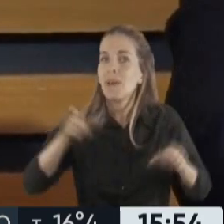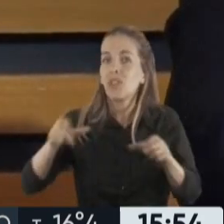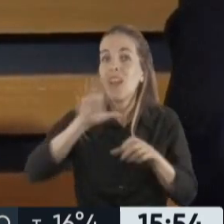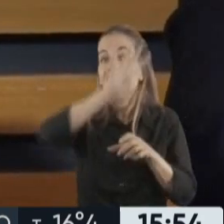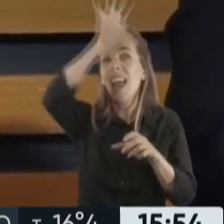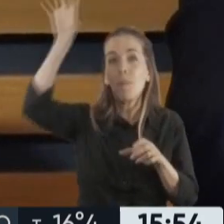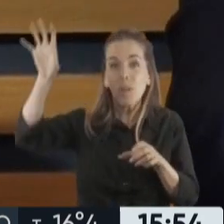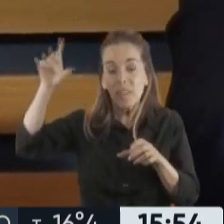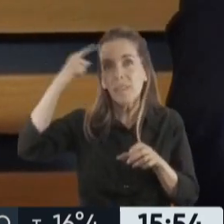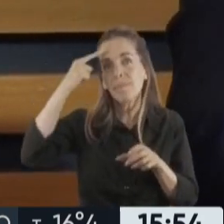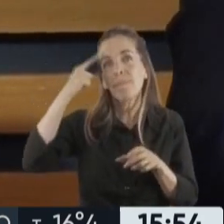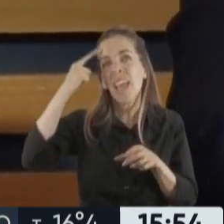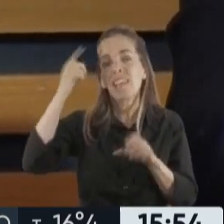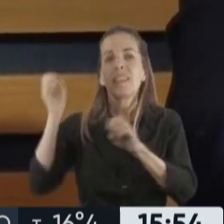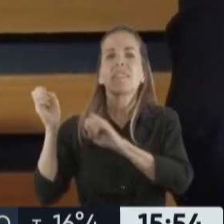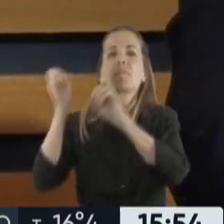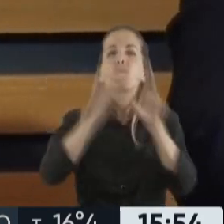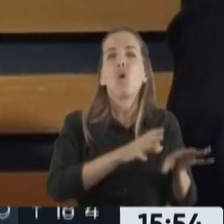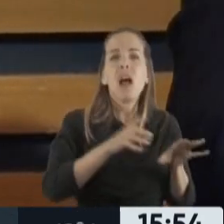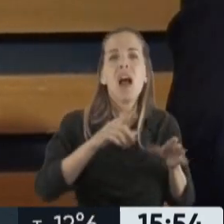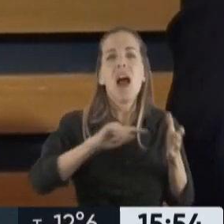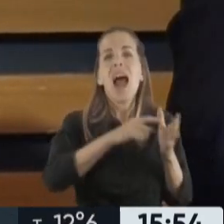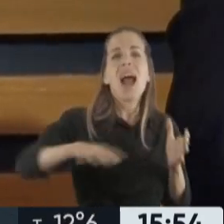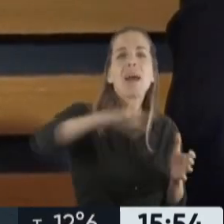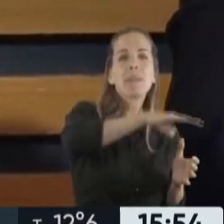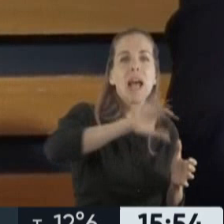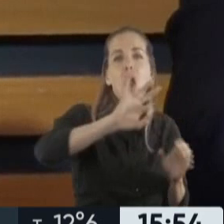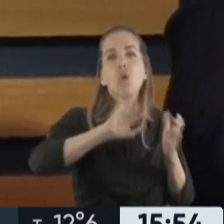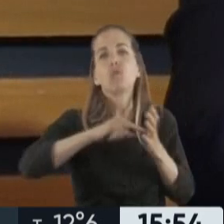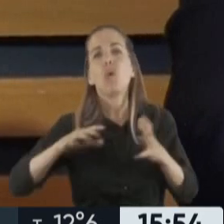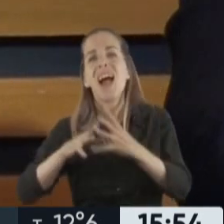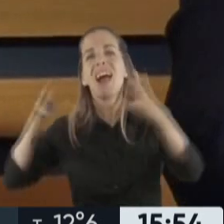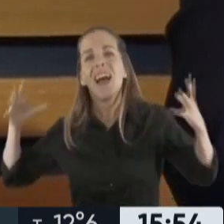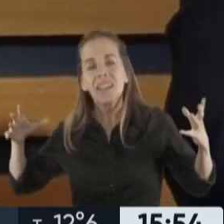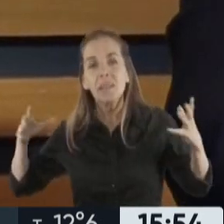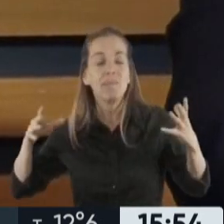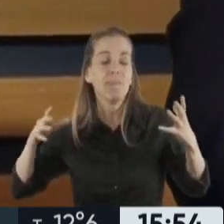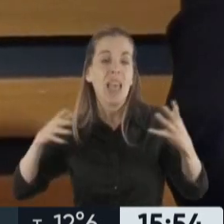grandes ciudades un futuro que muchas veces no encuentran.